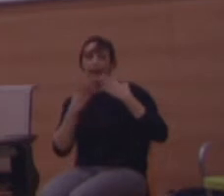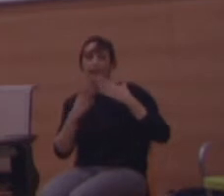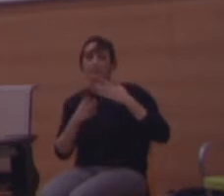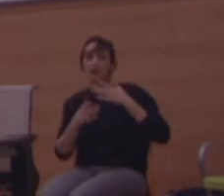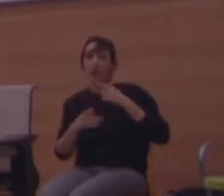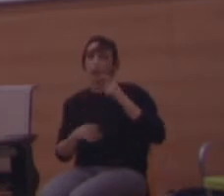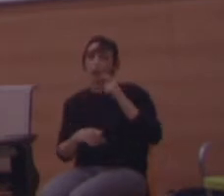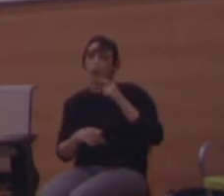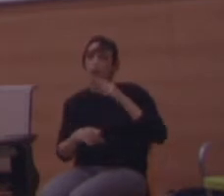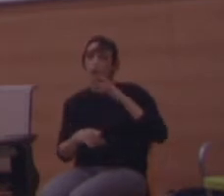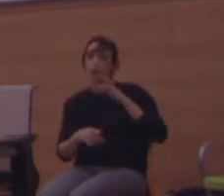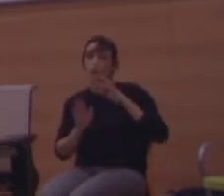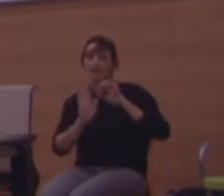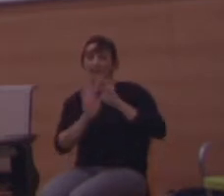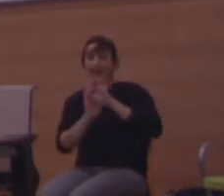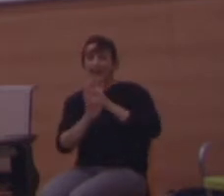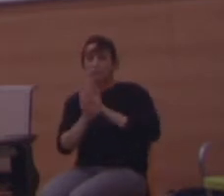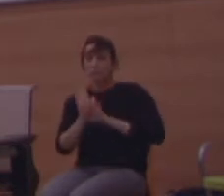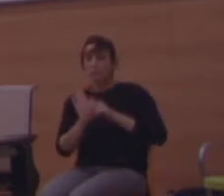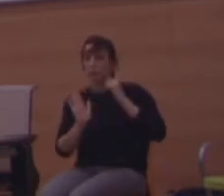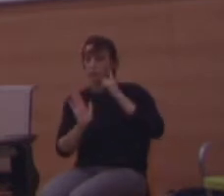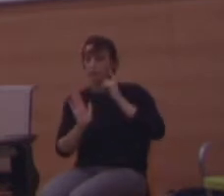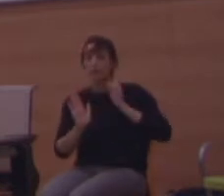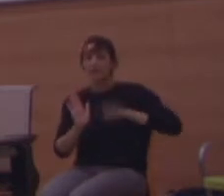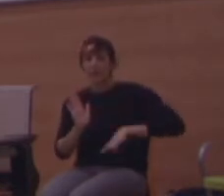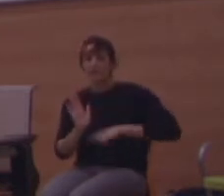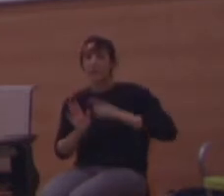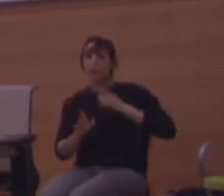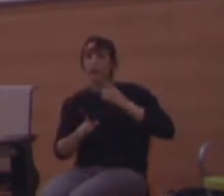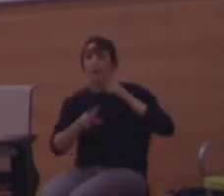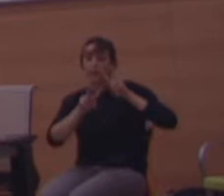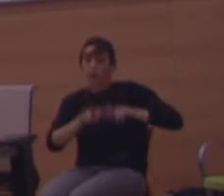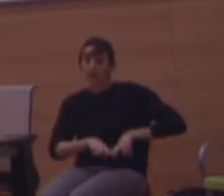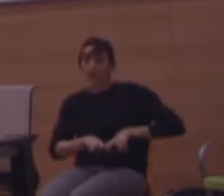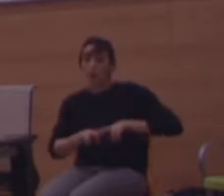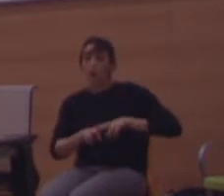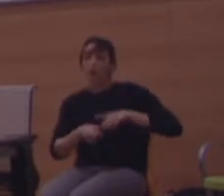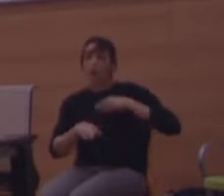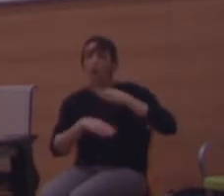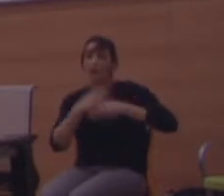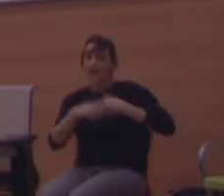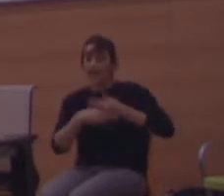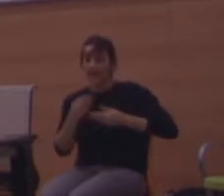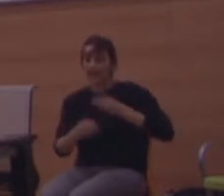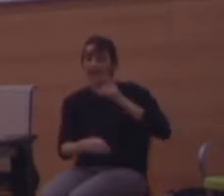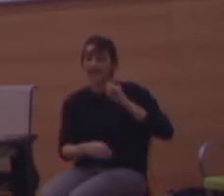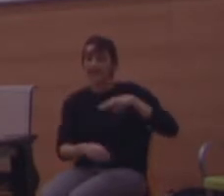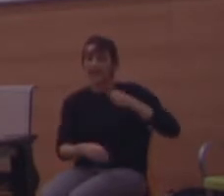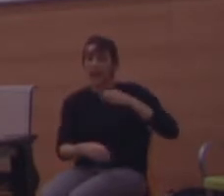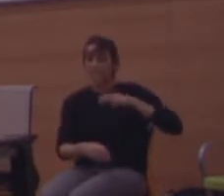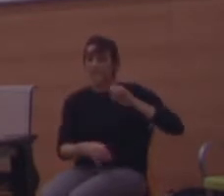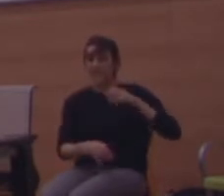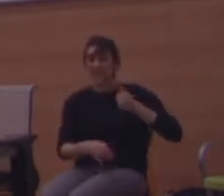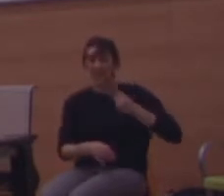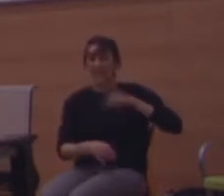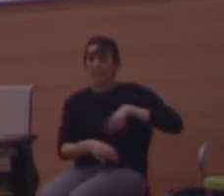En esta incluye una valoración en estática, una valoración en dinámica, la valoración musculoesquelética tanto